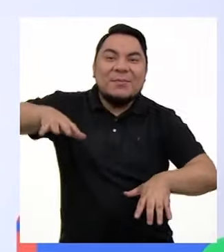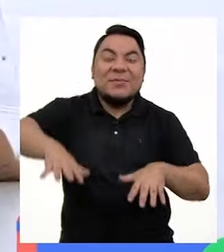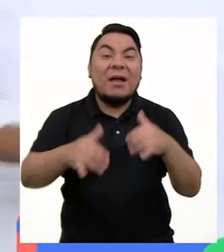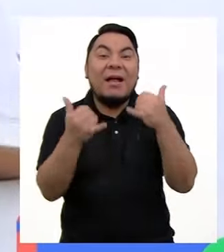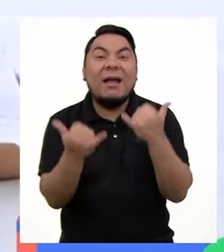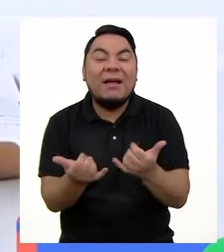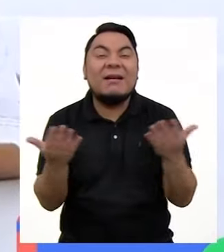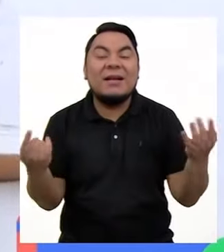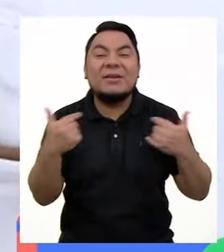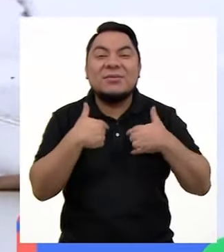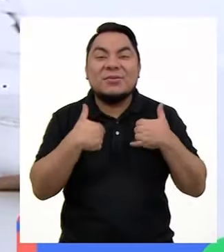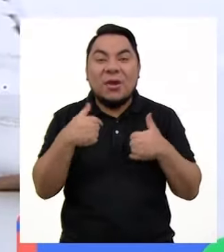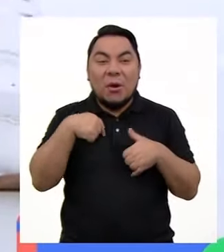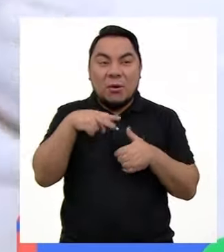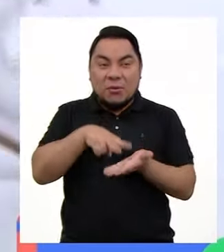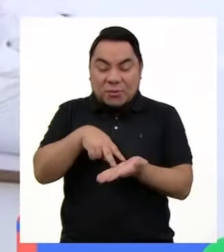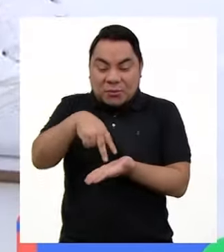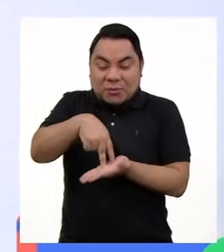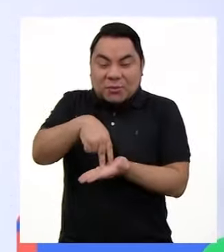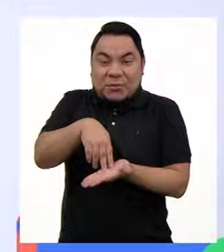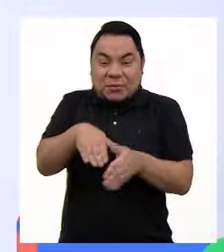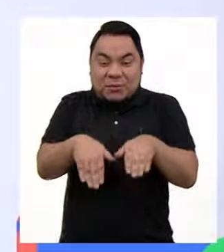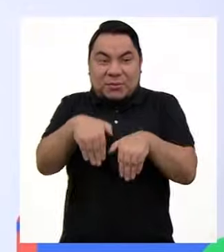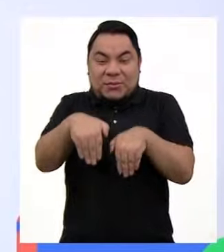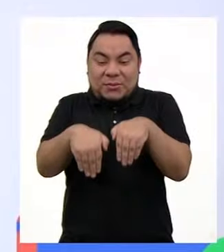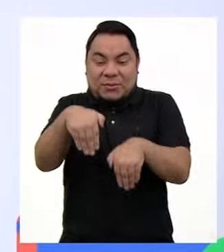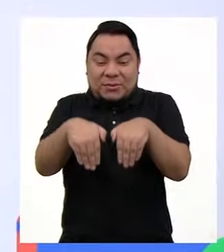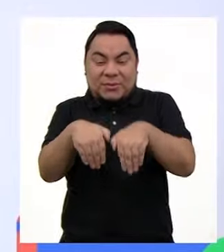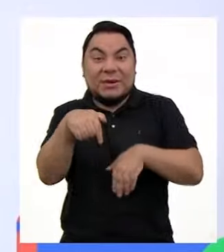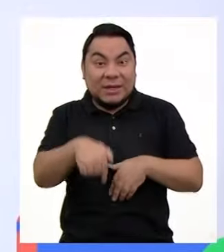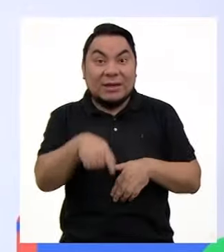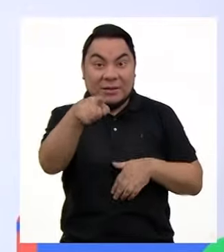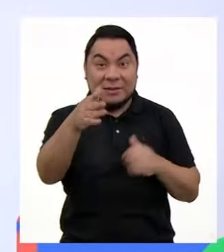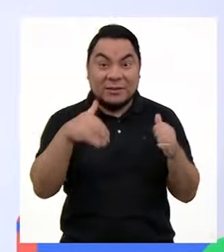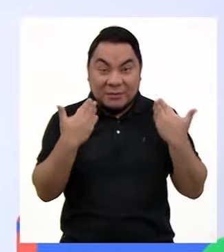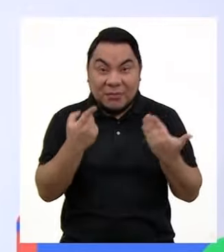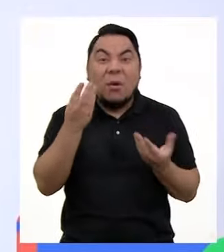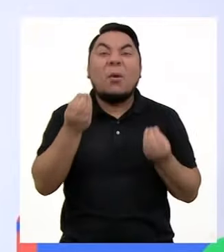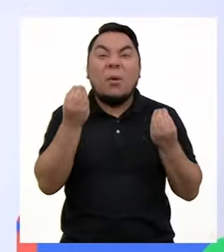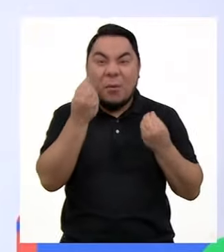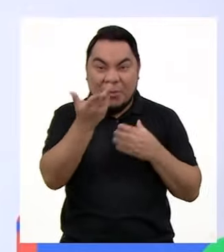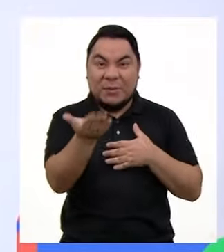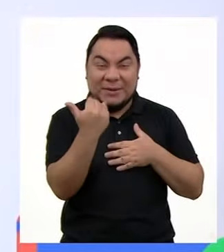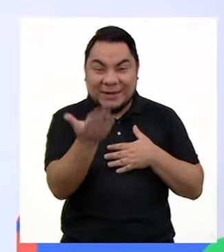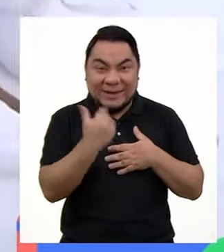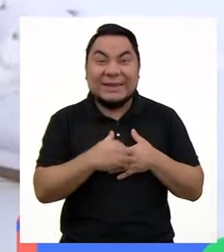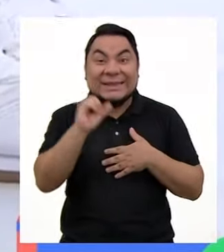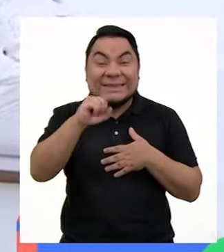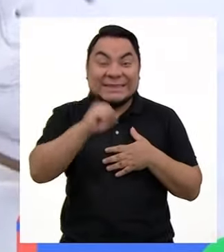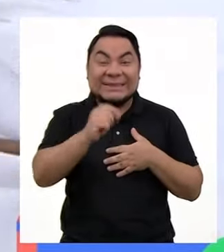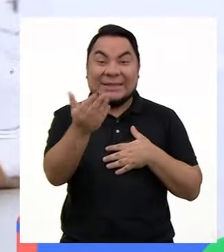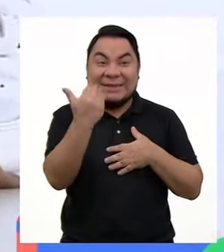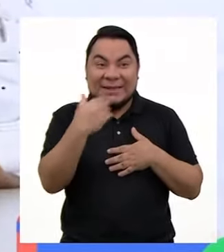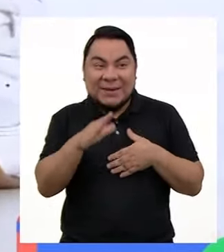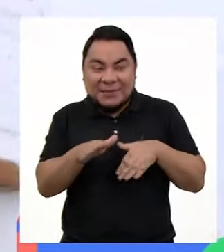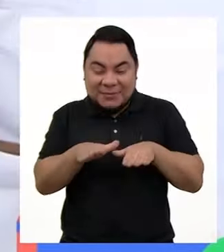Ahora estoy caminando en puntitas de pie. Ustedes también pueden probar cómo les va. ¡Sí! ¡Eso es!